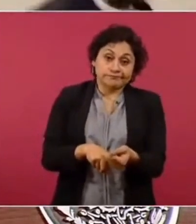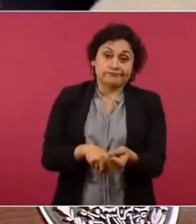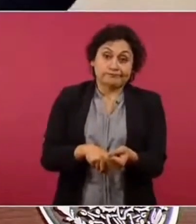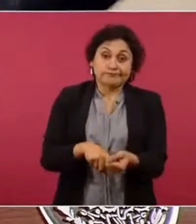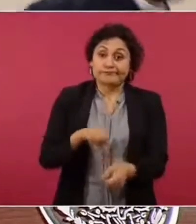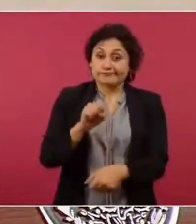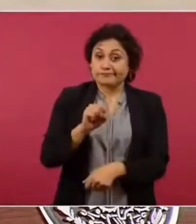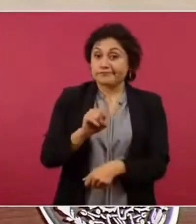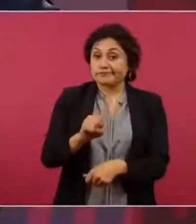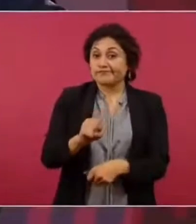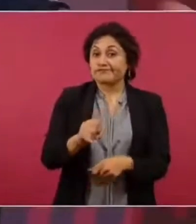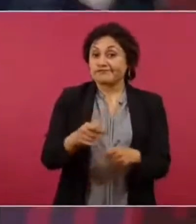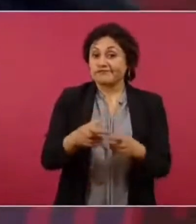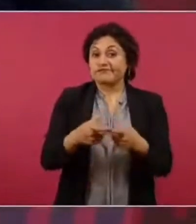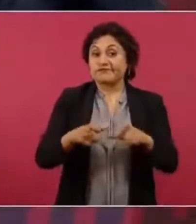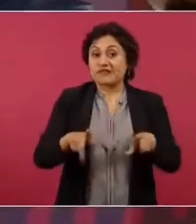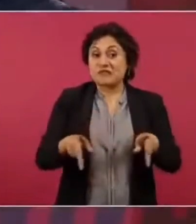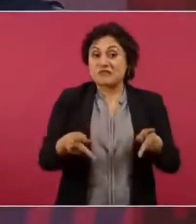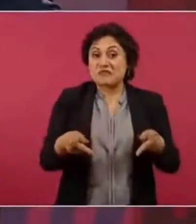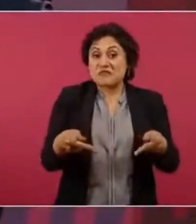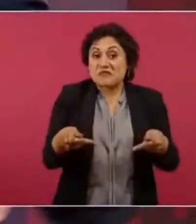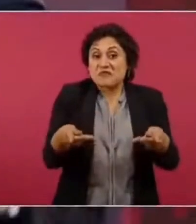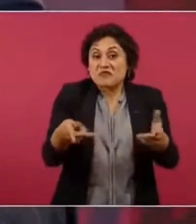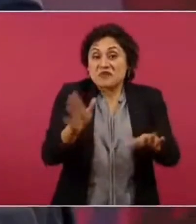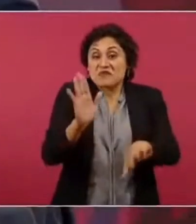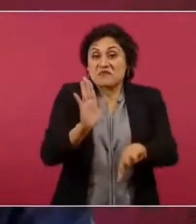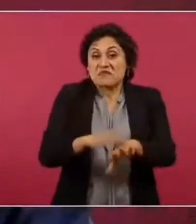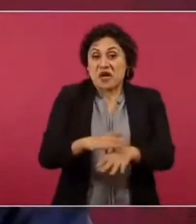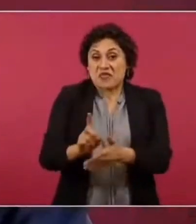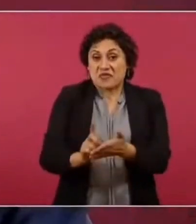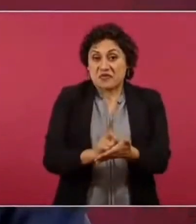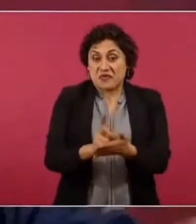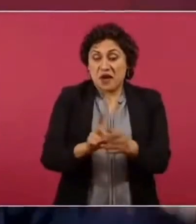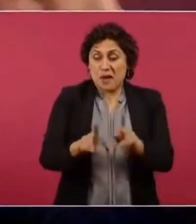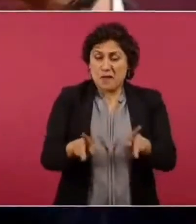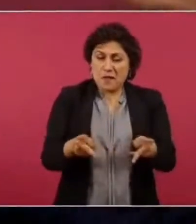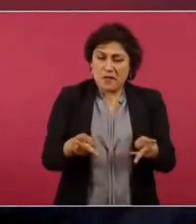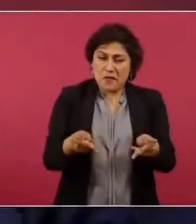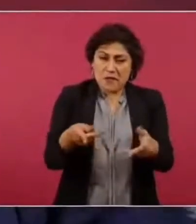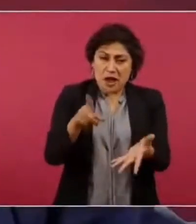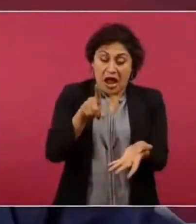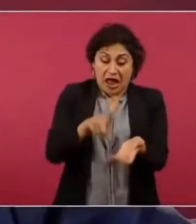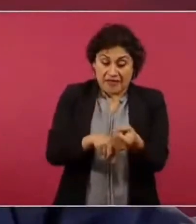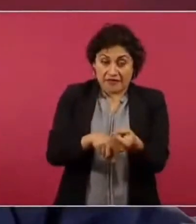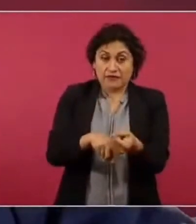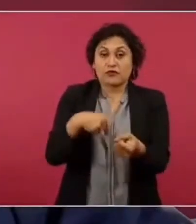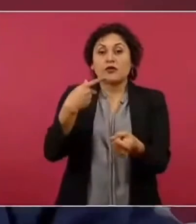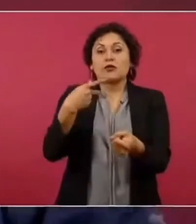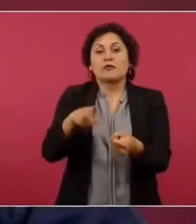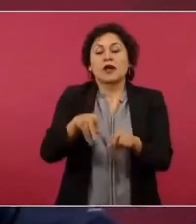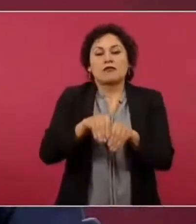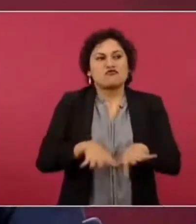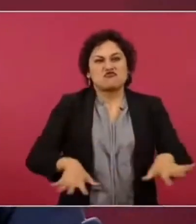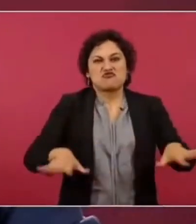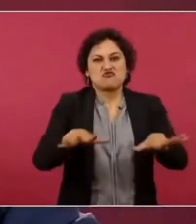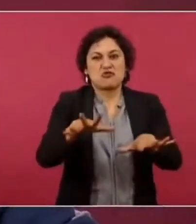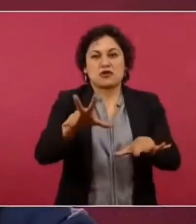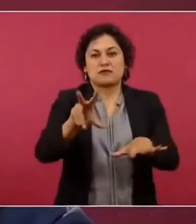a inundar por completo, a invadir por completo, a eclipsar a todo